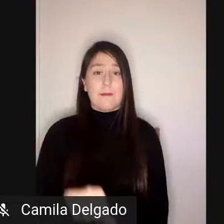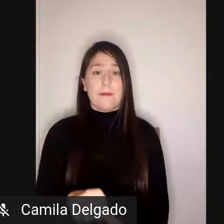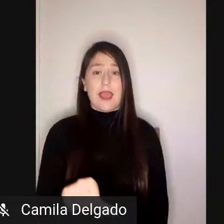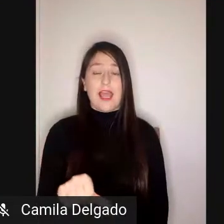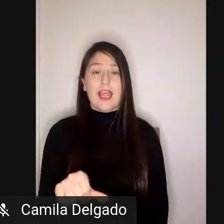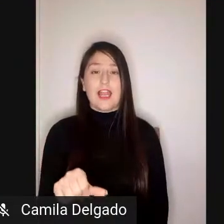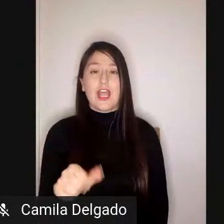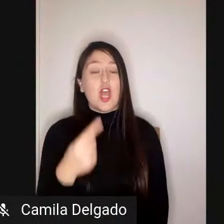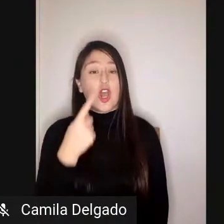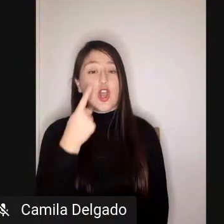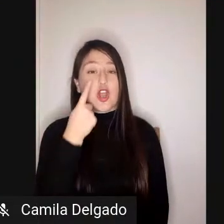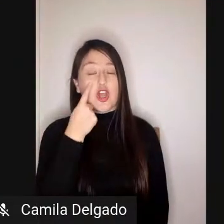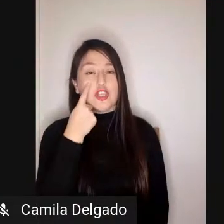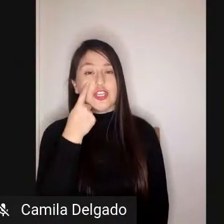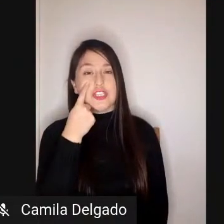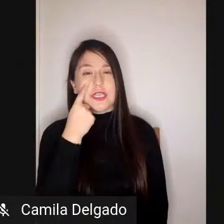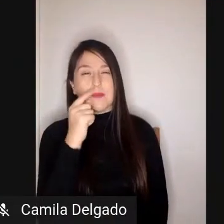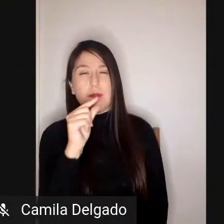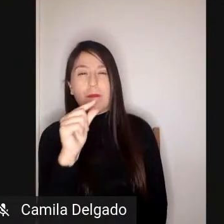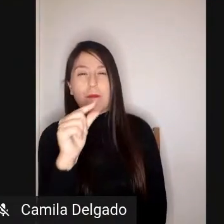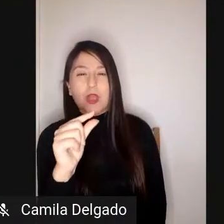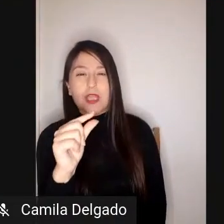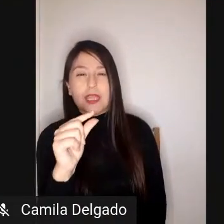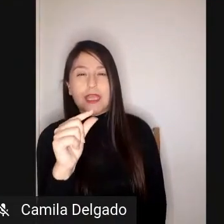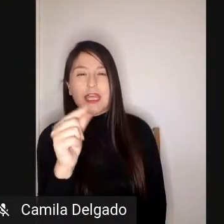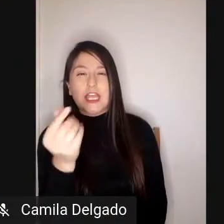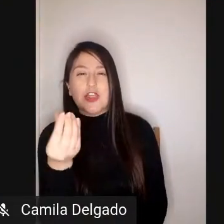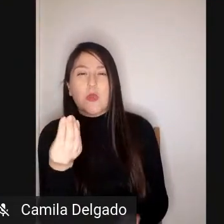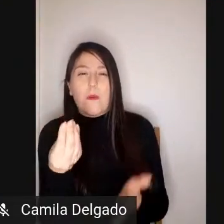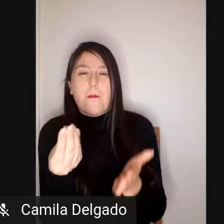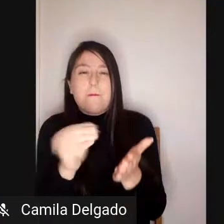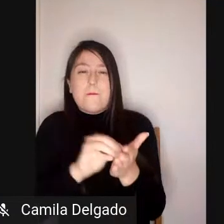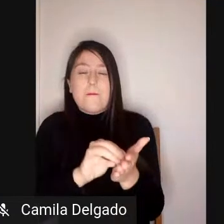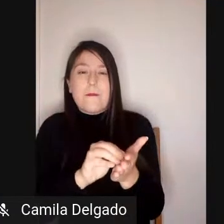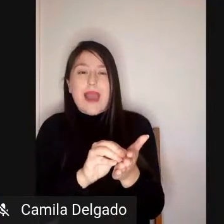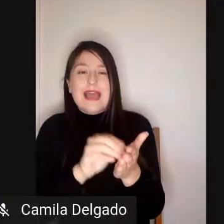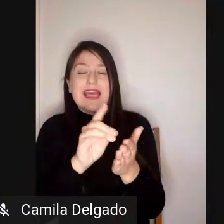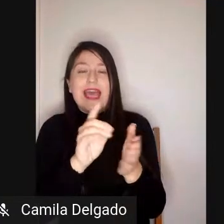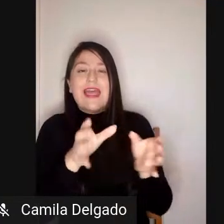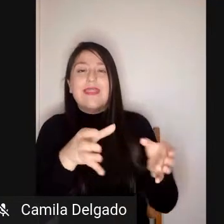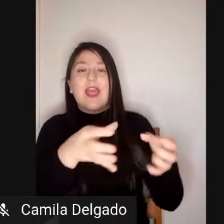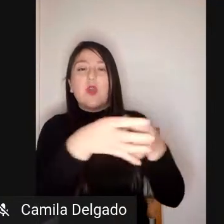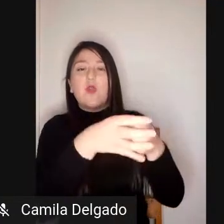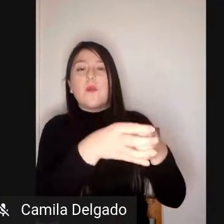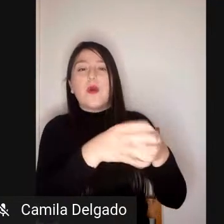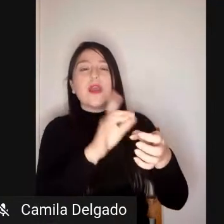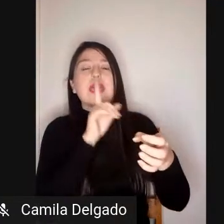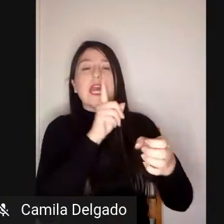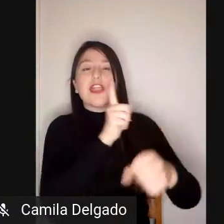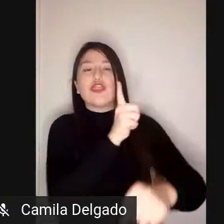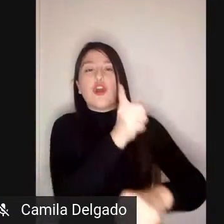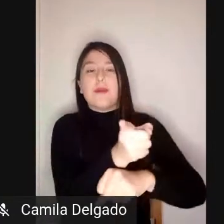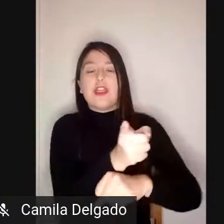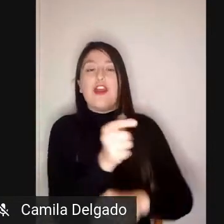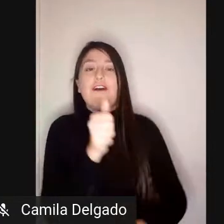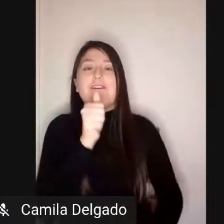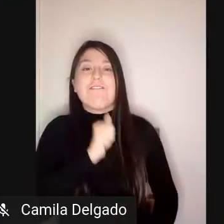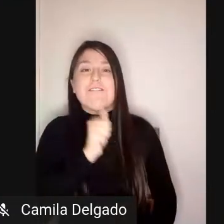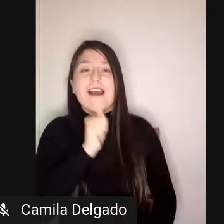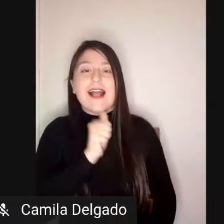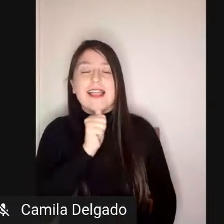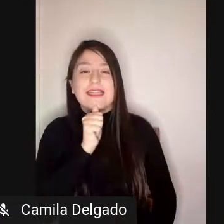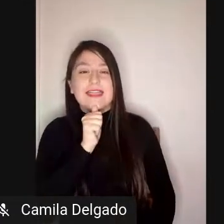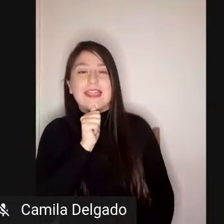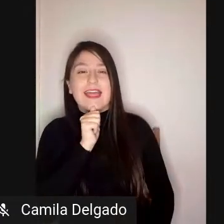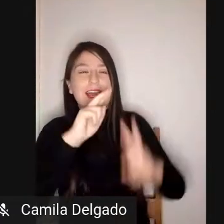clase dominante, pero un poquito más nomás. Falta todavía estudiarla mucho más. Falta estudiarla como nos han estudiado